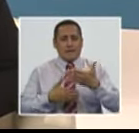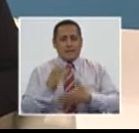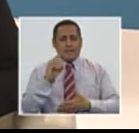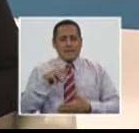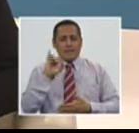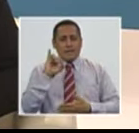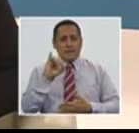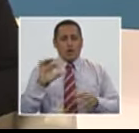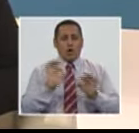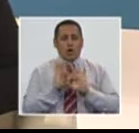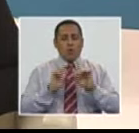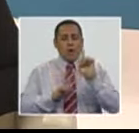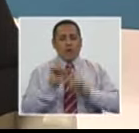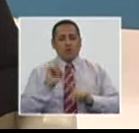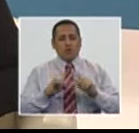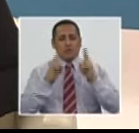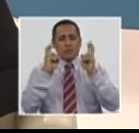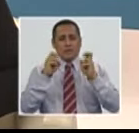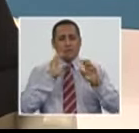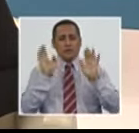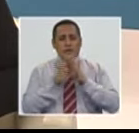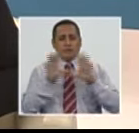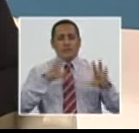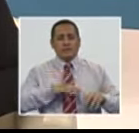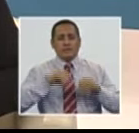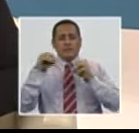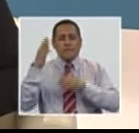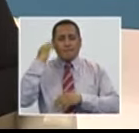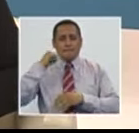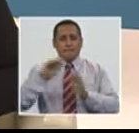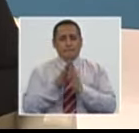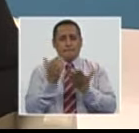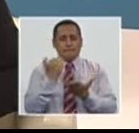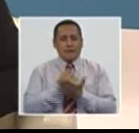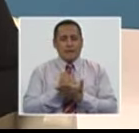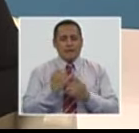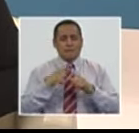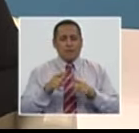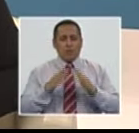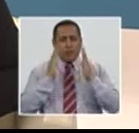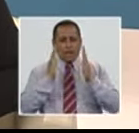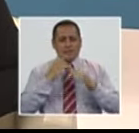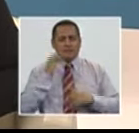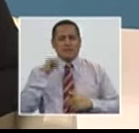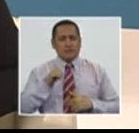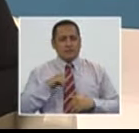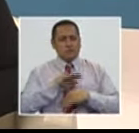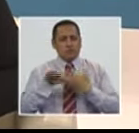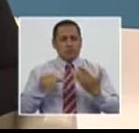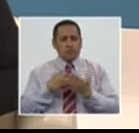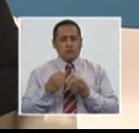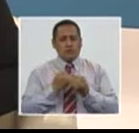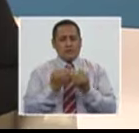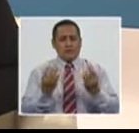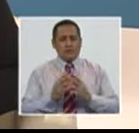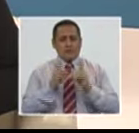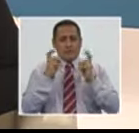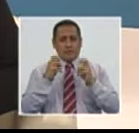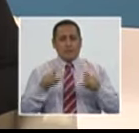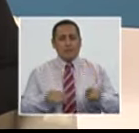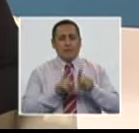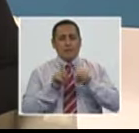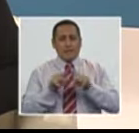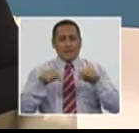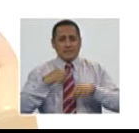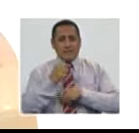documento de identidad o algún tema de migraciones pero si es si es que atienden todo este sí esta cartera de